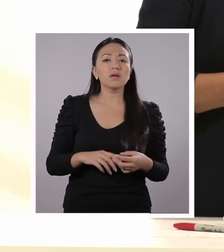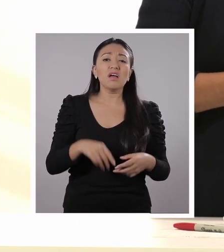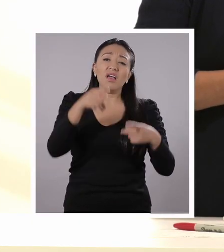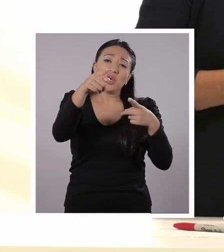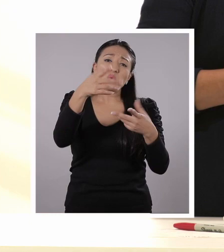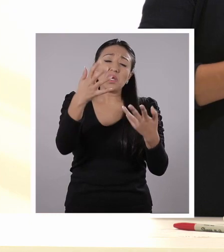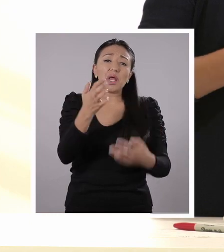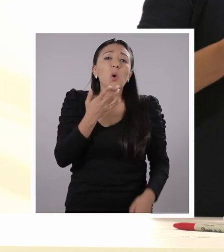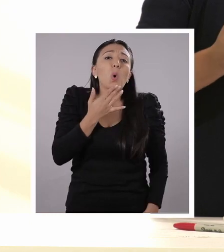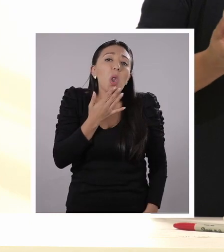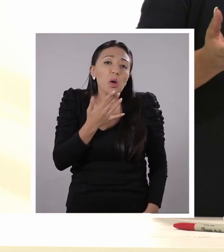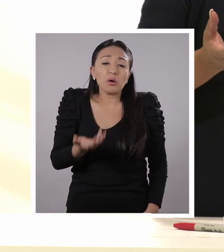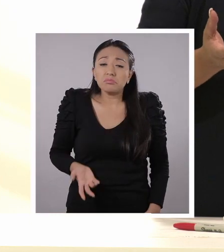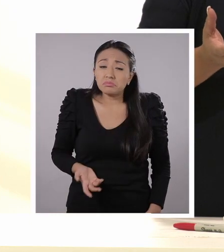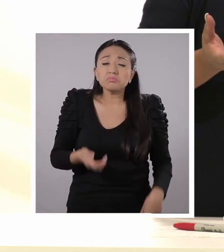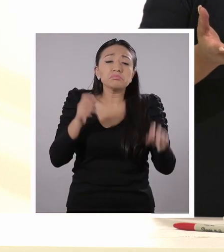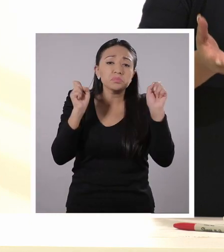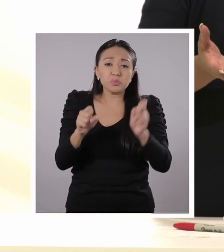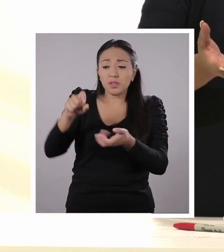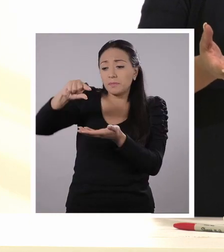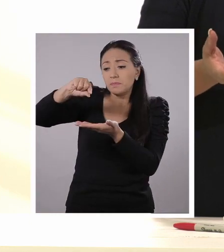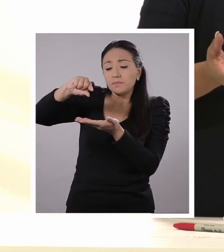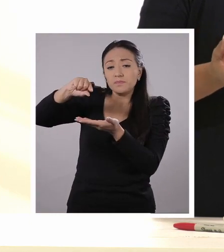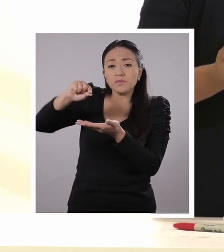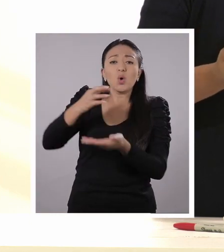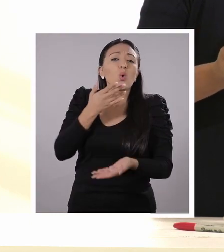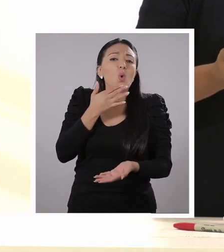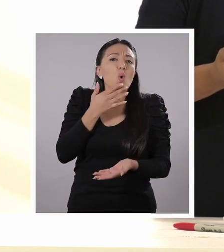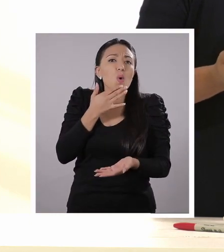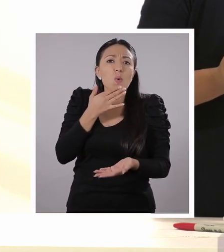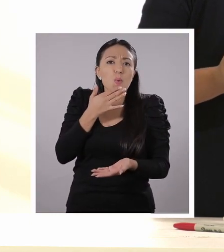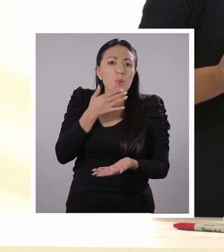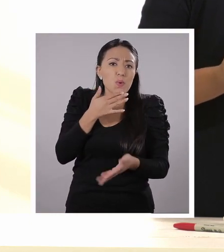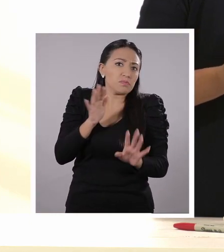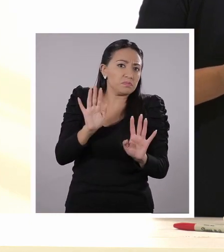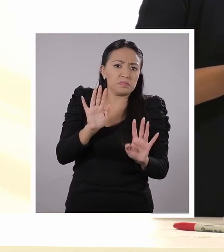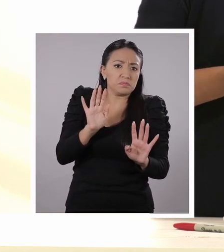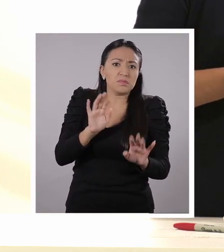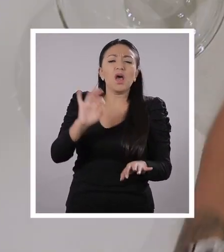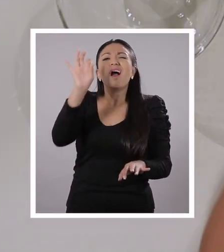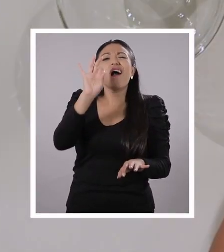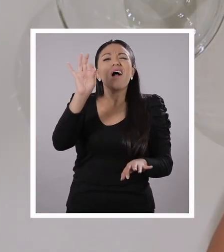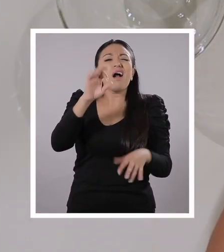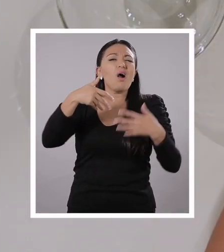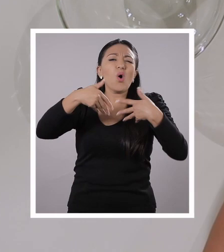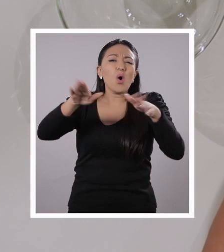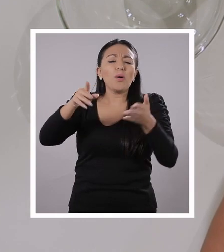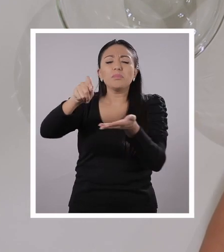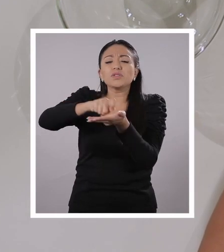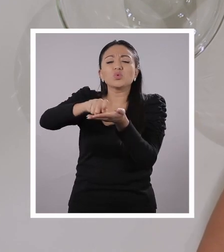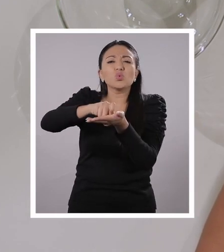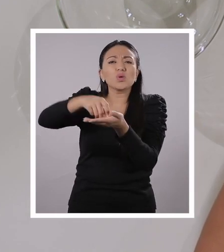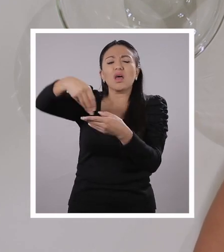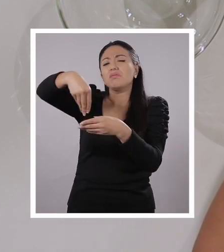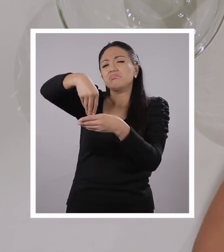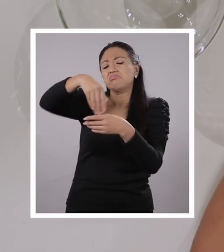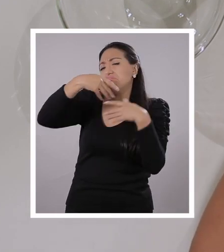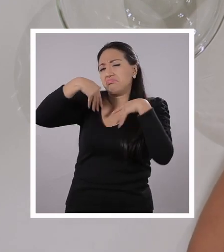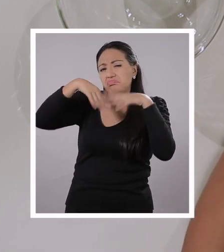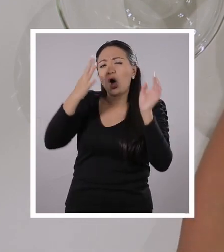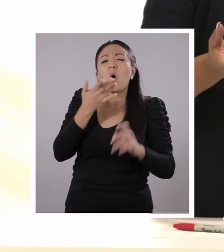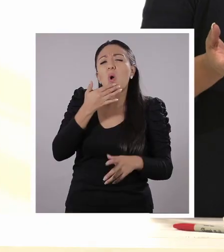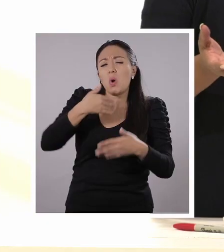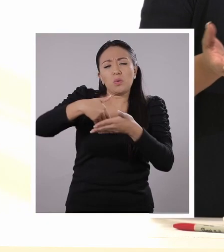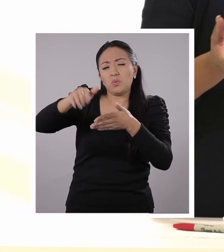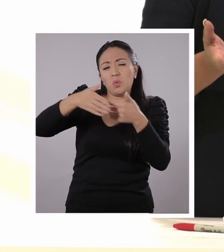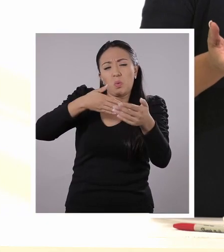Muy bien. Y si ustedes quieren darle diferente color, pueden usar colorante vegetal. O también pueden usar pintura